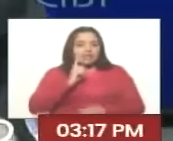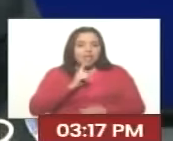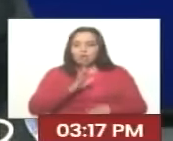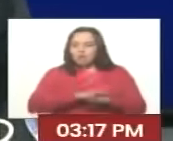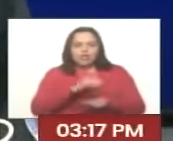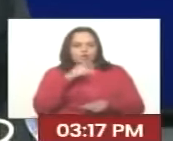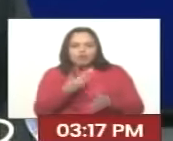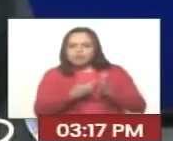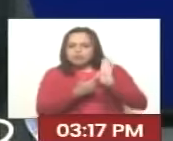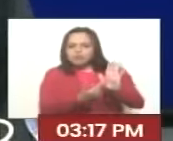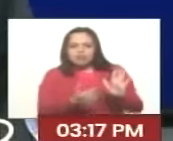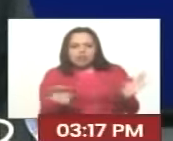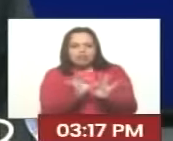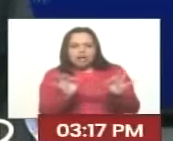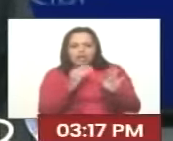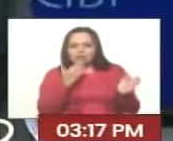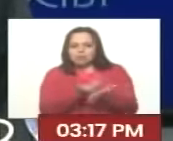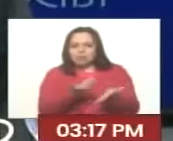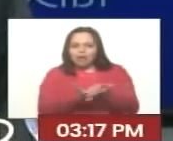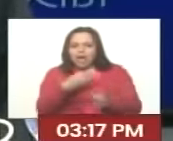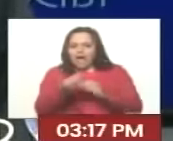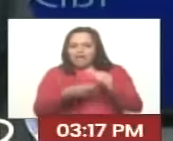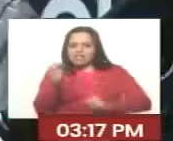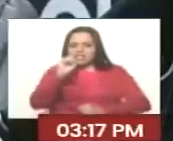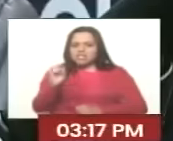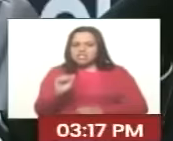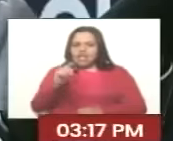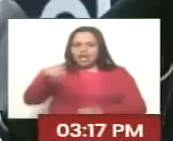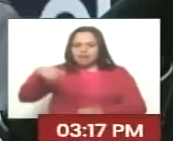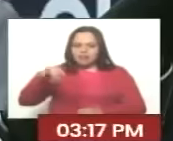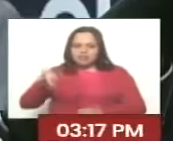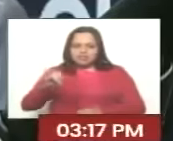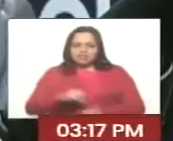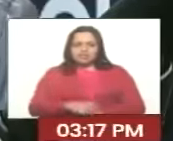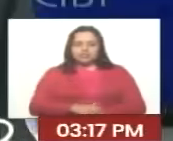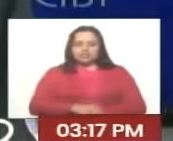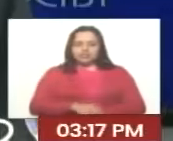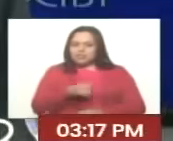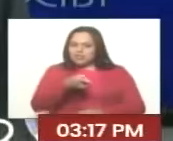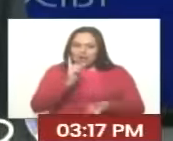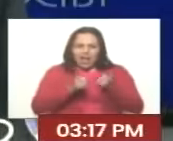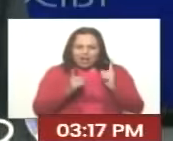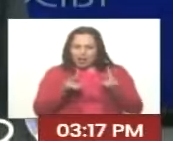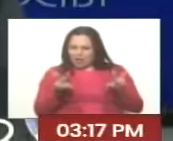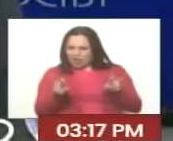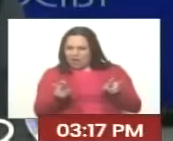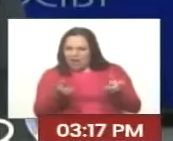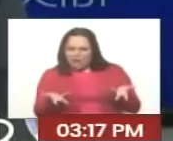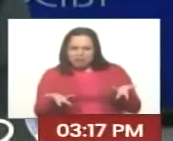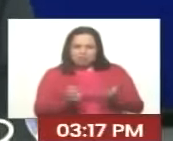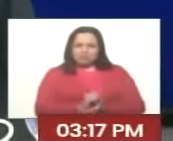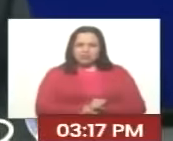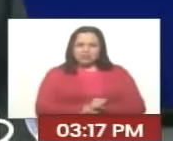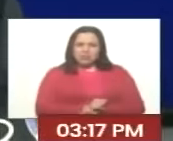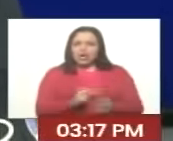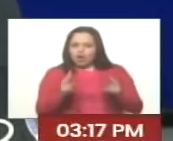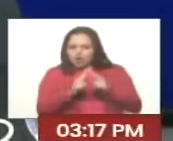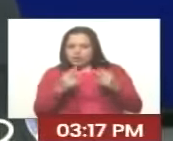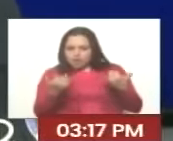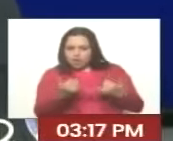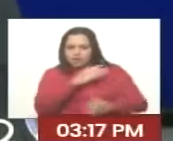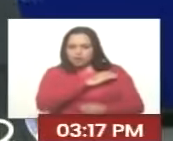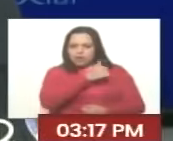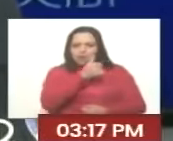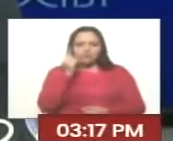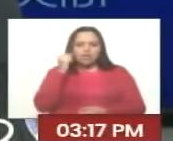las pruebas. Claro. Cuando él registra en el SAPI, eso fue incluso algo totalmente irregular, reconocido por la actual directora del